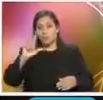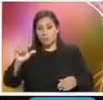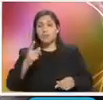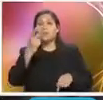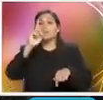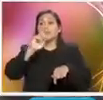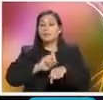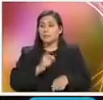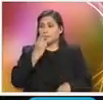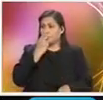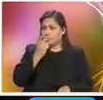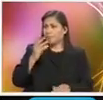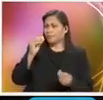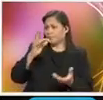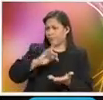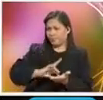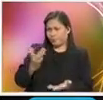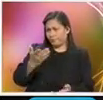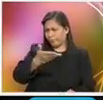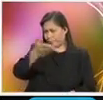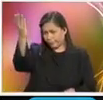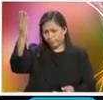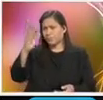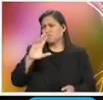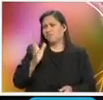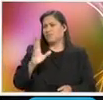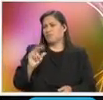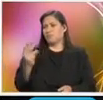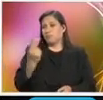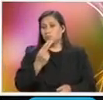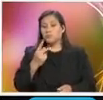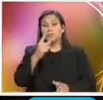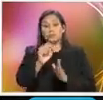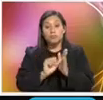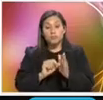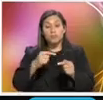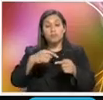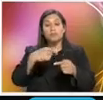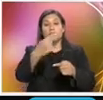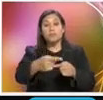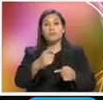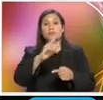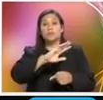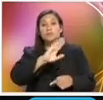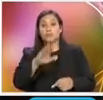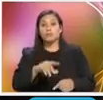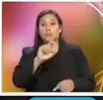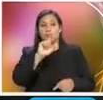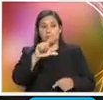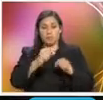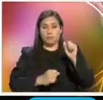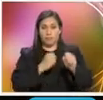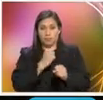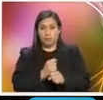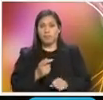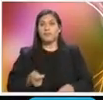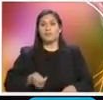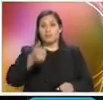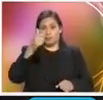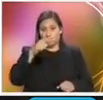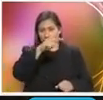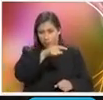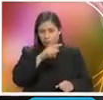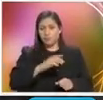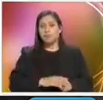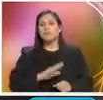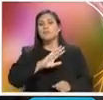buen día le dijeron, pues muchas gracias, ya no requerimos de tus servicios, y al mes se murió, tenía 27 años, fue el primero.